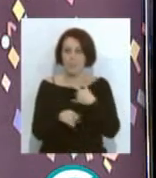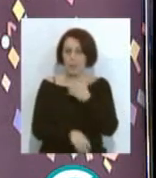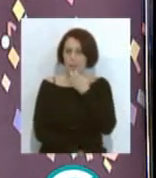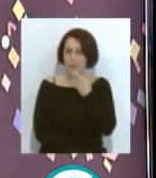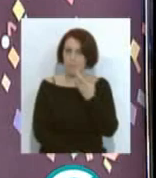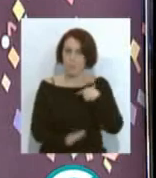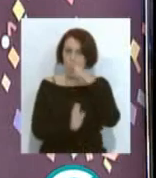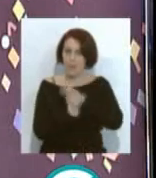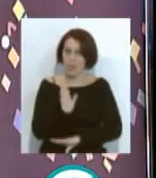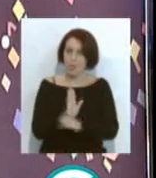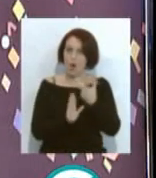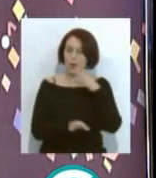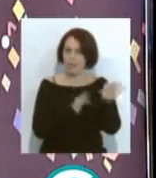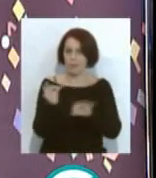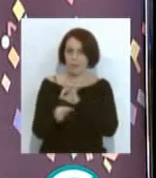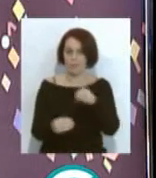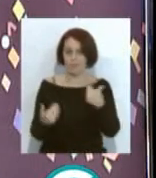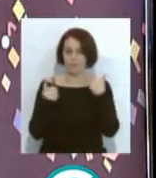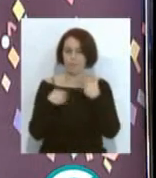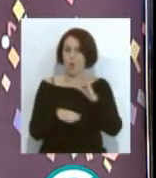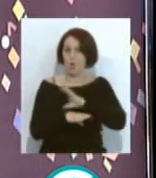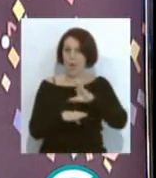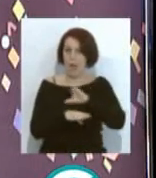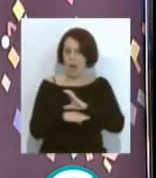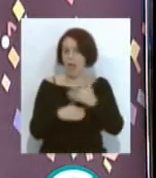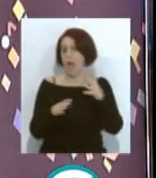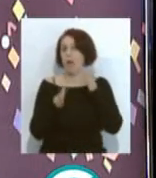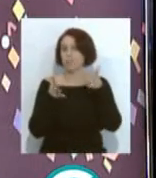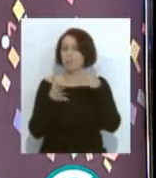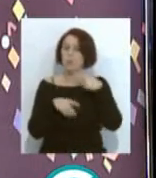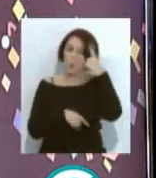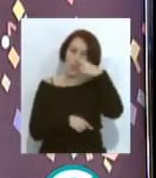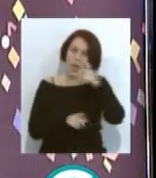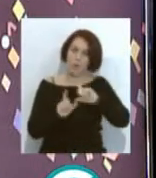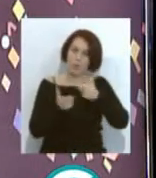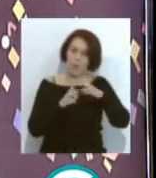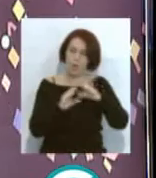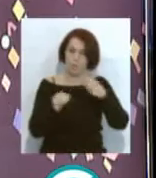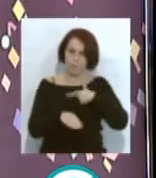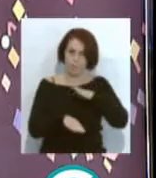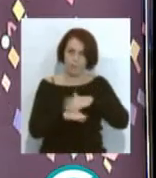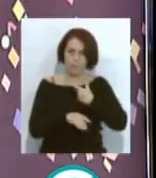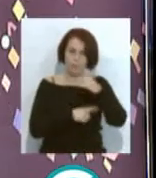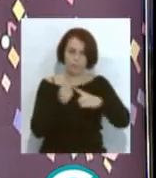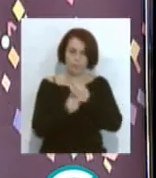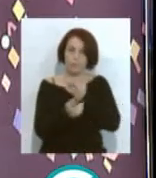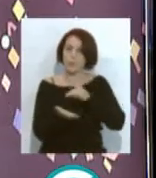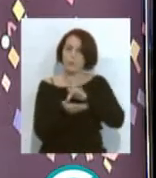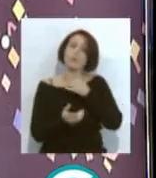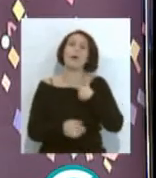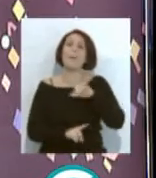ejemplo la programación organizada por la Consejería de Cultura de la Junta de Andalucía para celebrar el primer